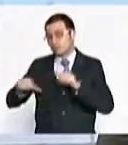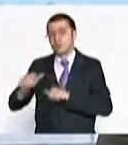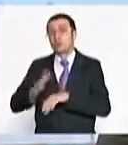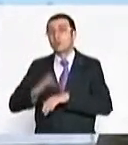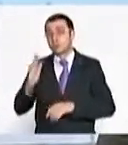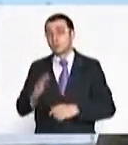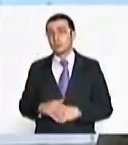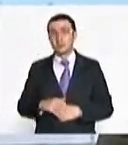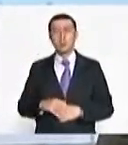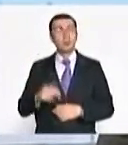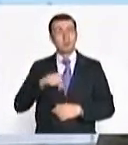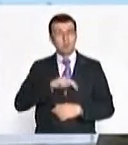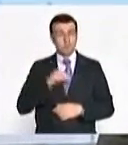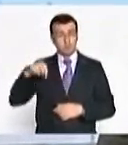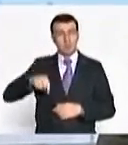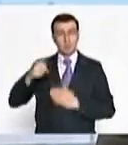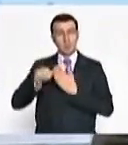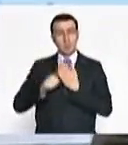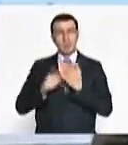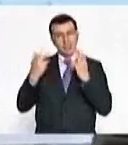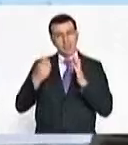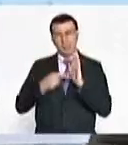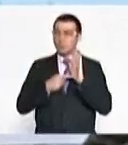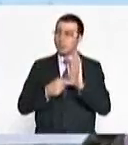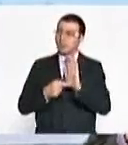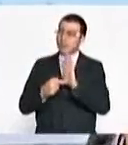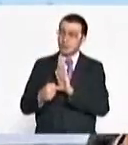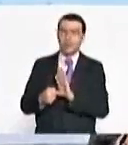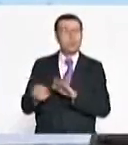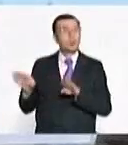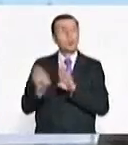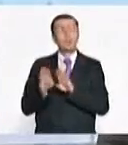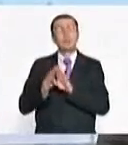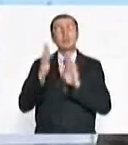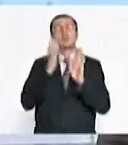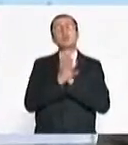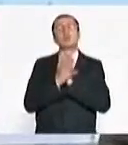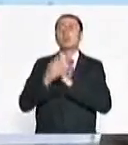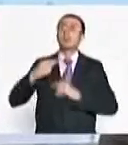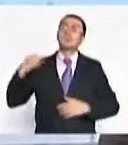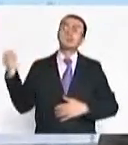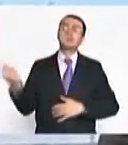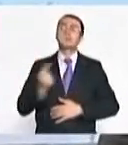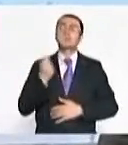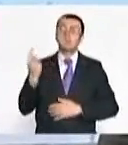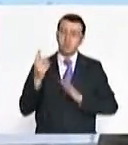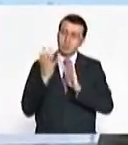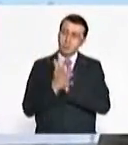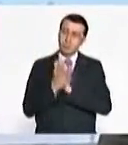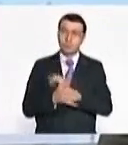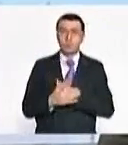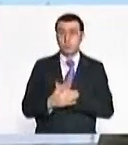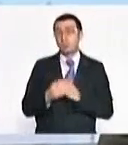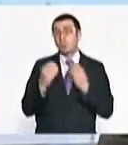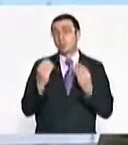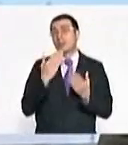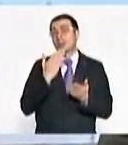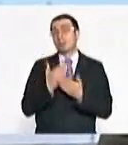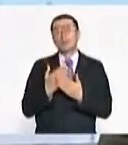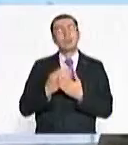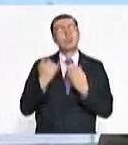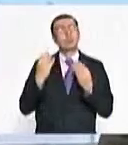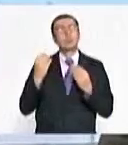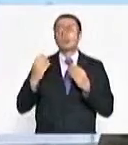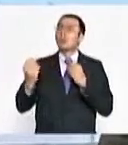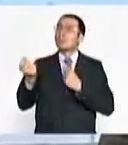Esto que queríamos hacer con este programa era una información general, gracias a tantos correos y preguntas que